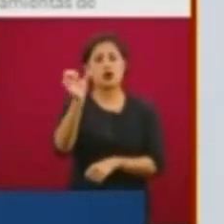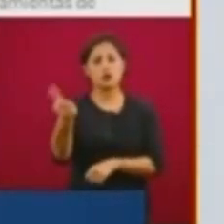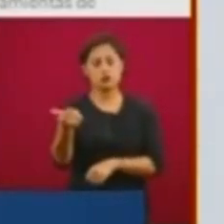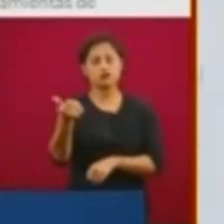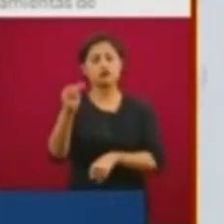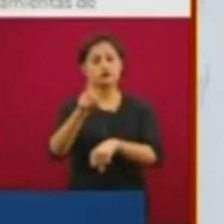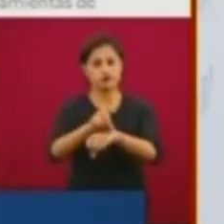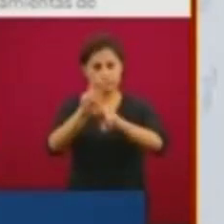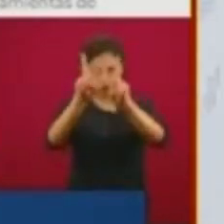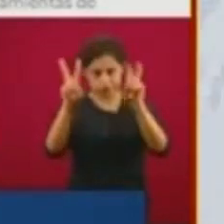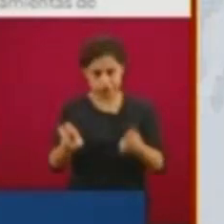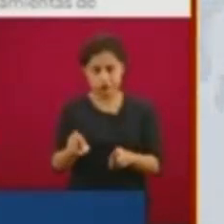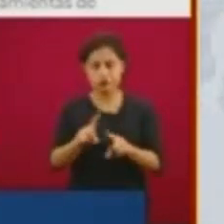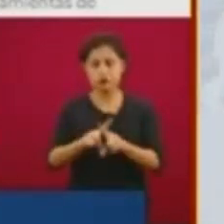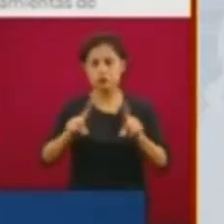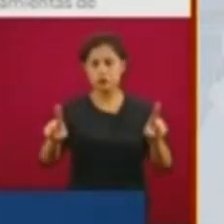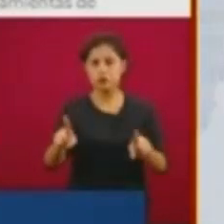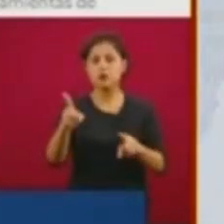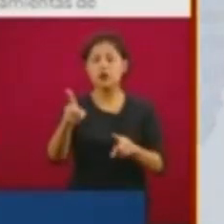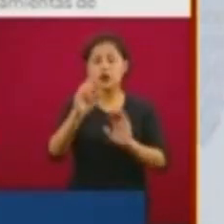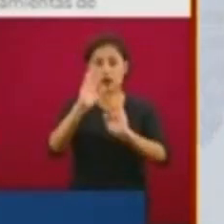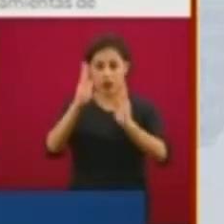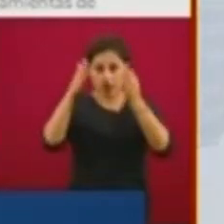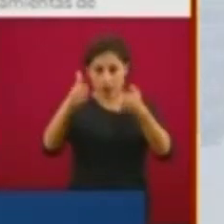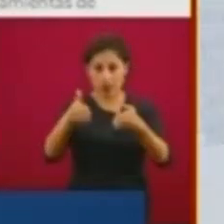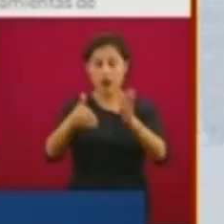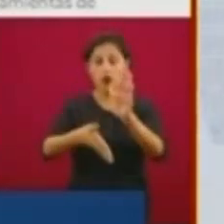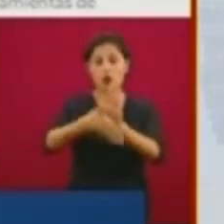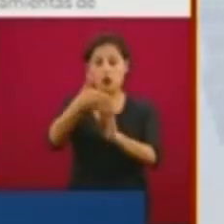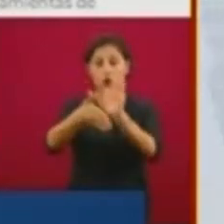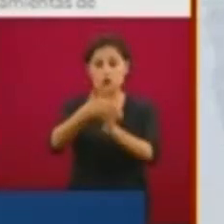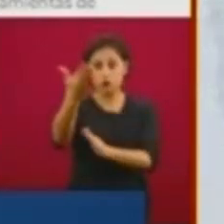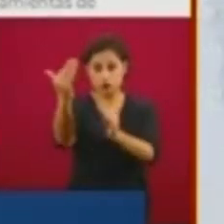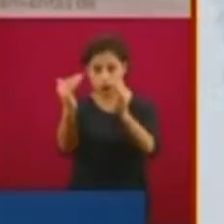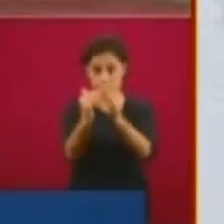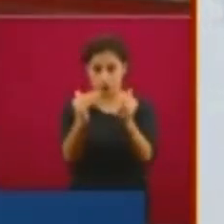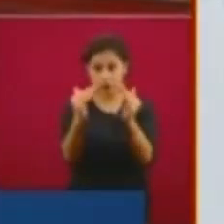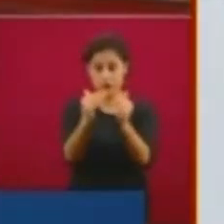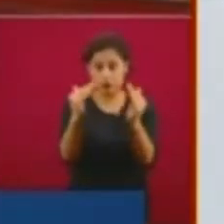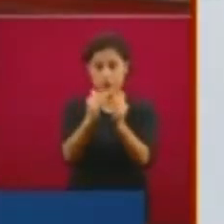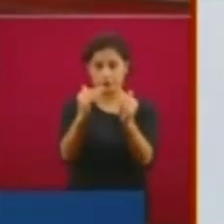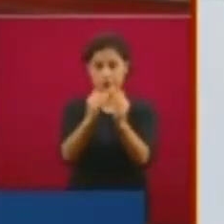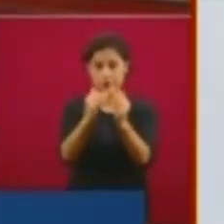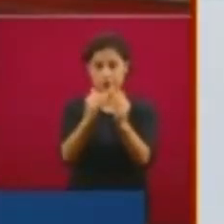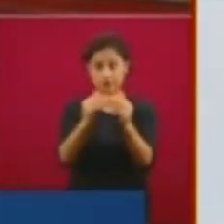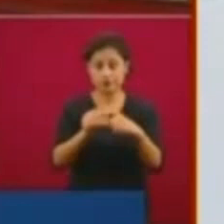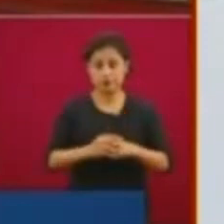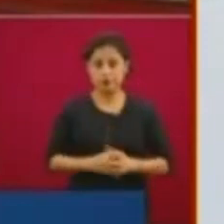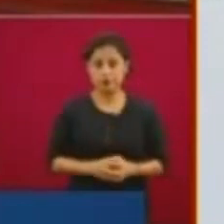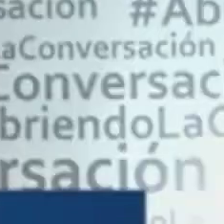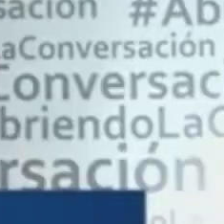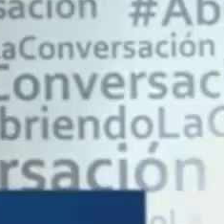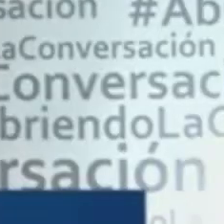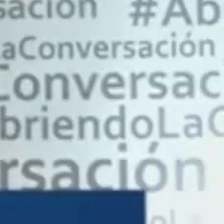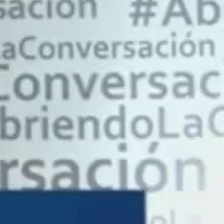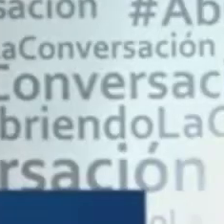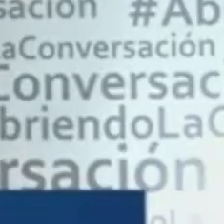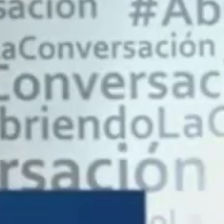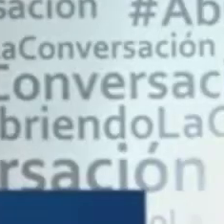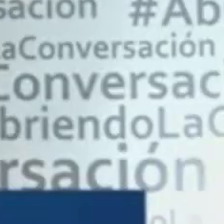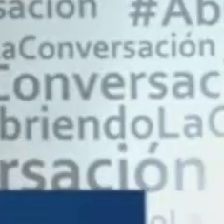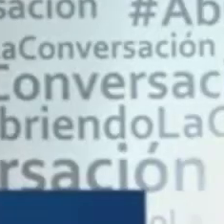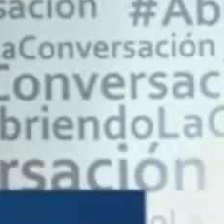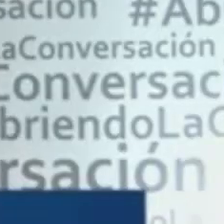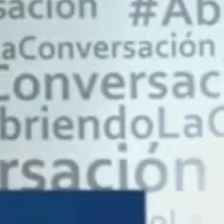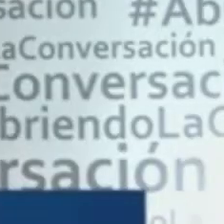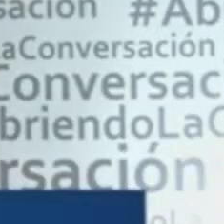se van a quedar con esos espacios. El gobierno federal se retira. Ya. Sí, claro. Pero no te pueden pedir cualquier cosa, no te pueden decir, por ejemplo, oiga, quiero